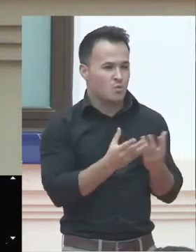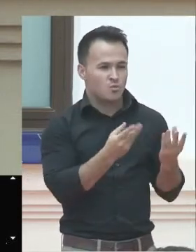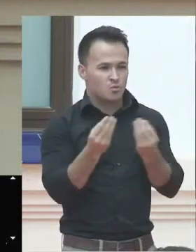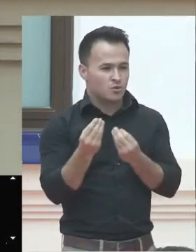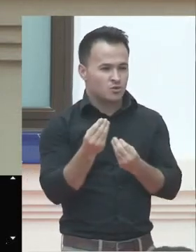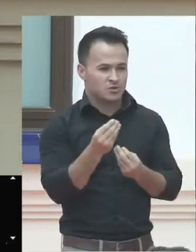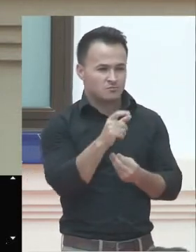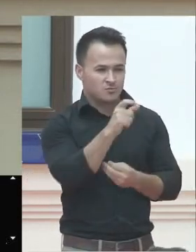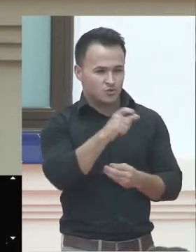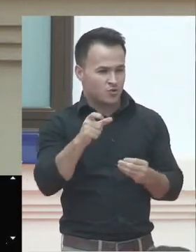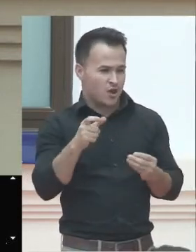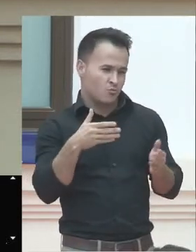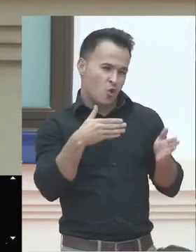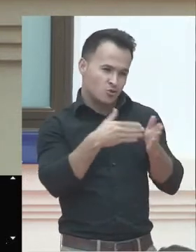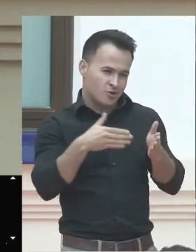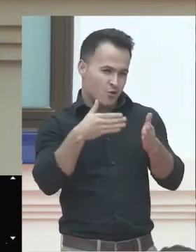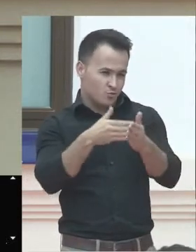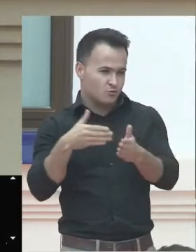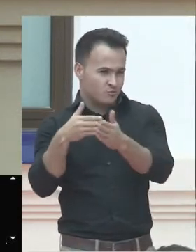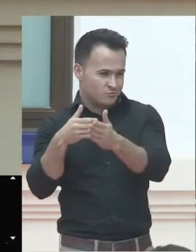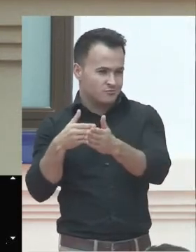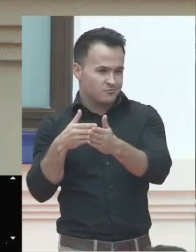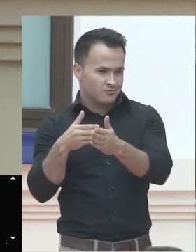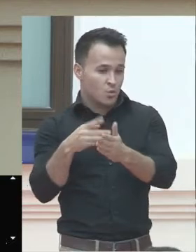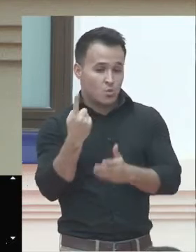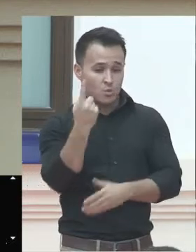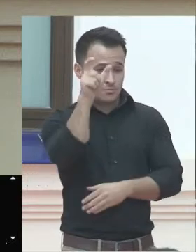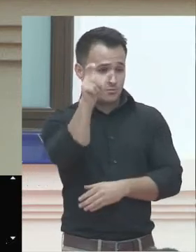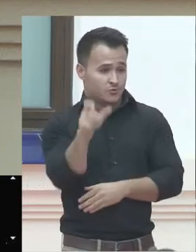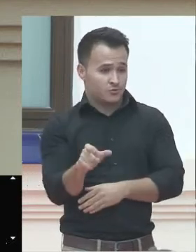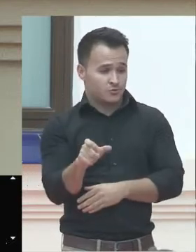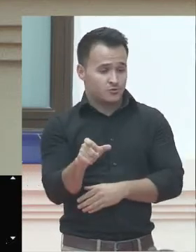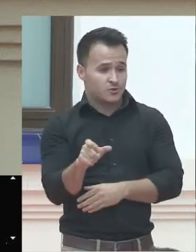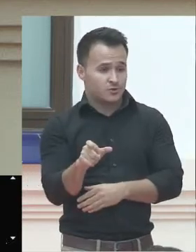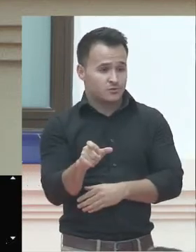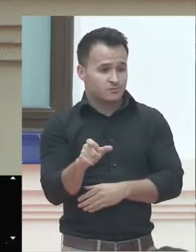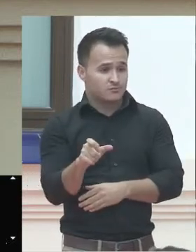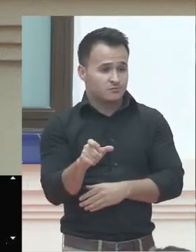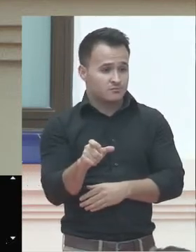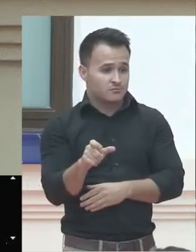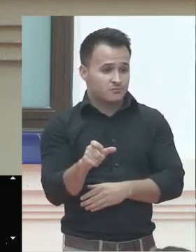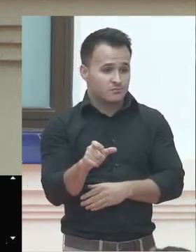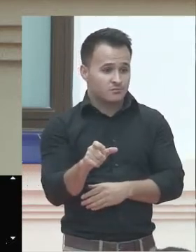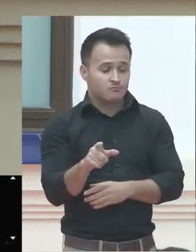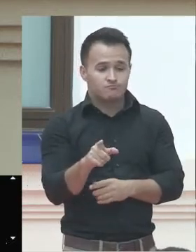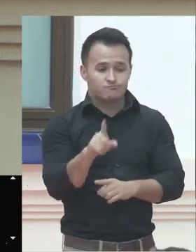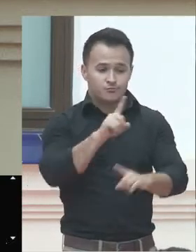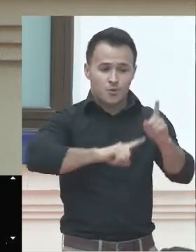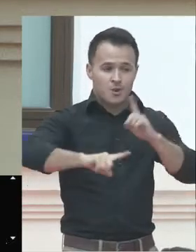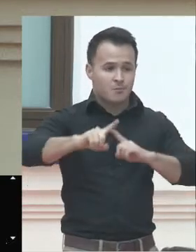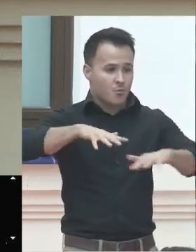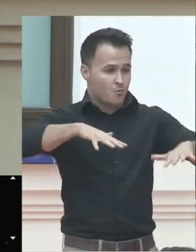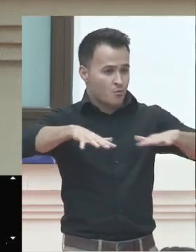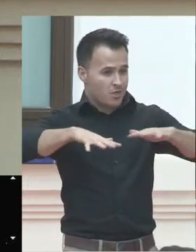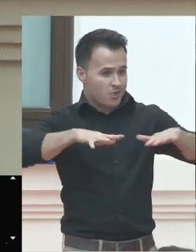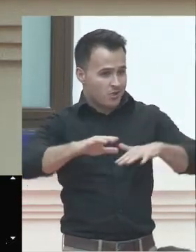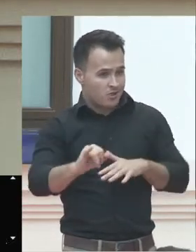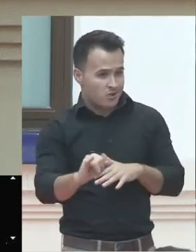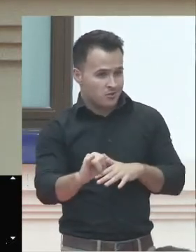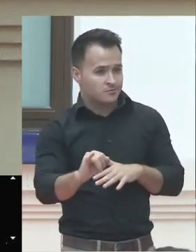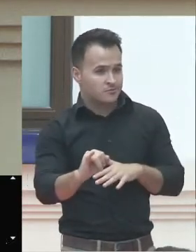cantidad de obstáculos que una persona que no padece problemas de movilidad, por